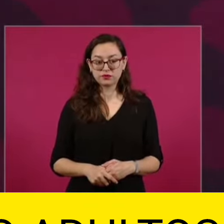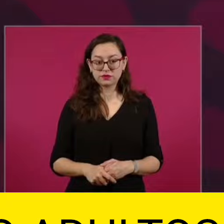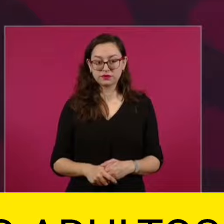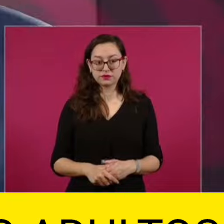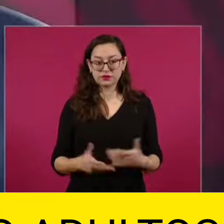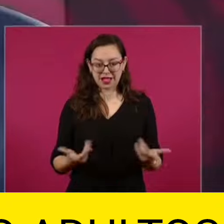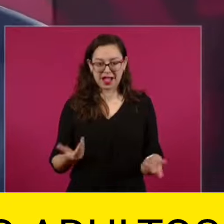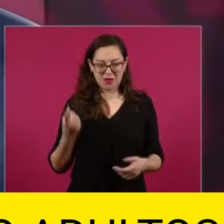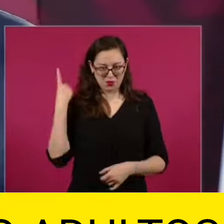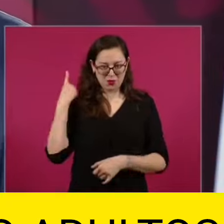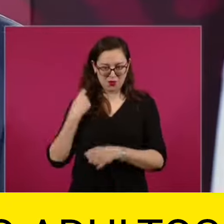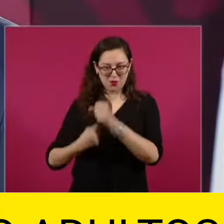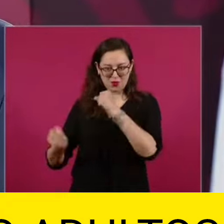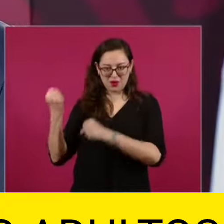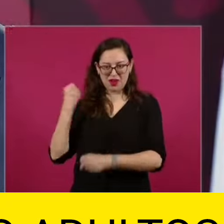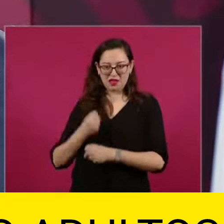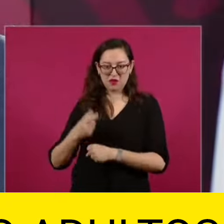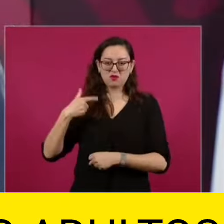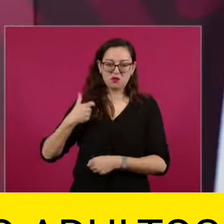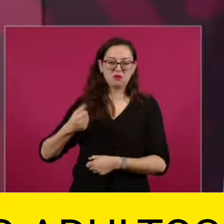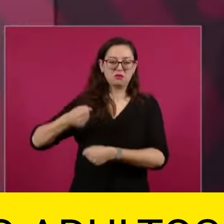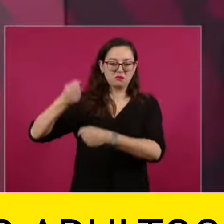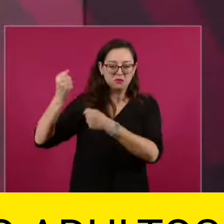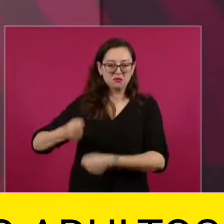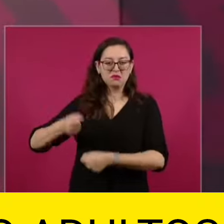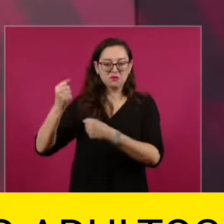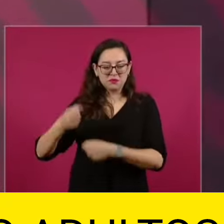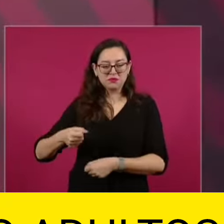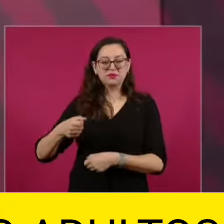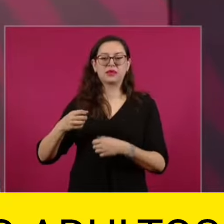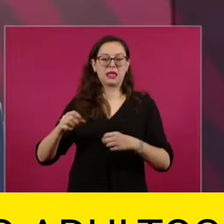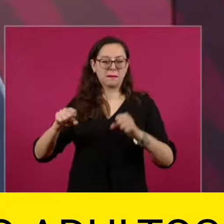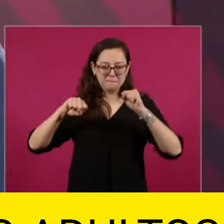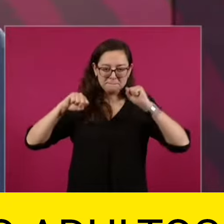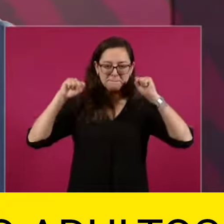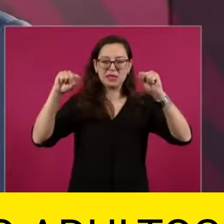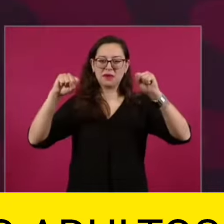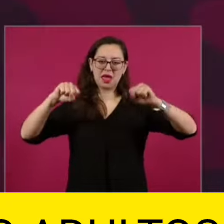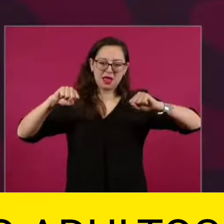arenga, viva, viva, viva, y en eso me detengo